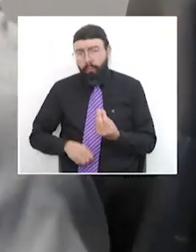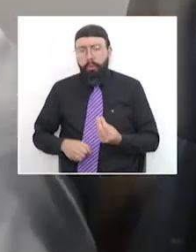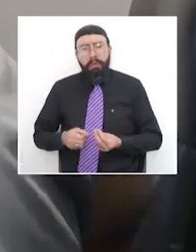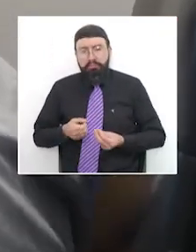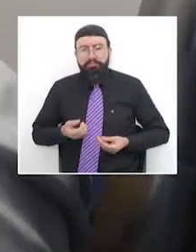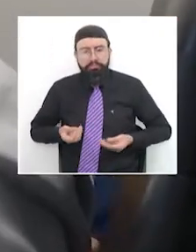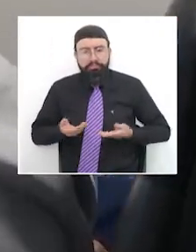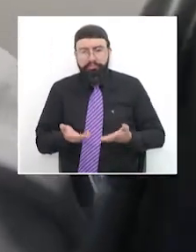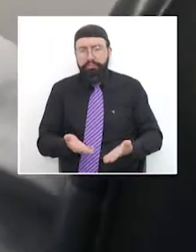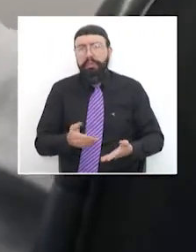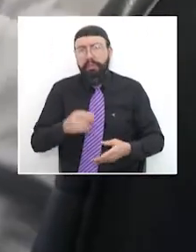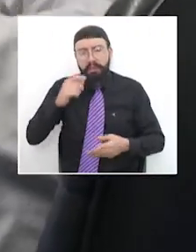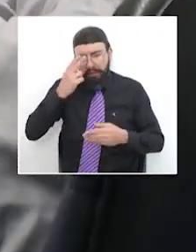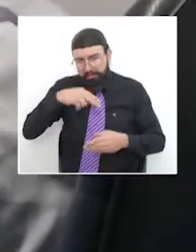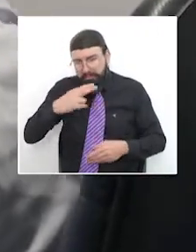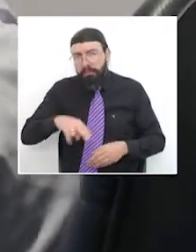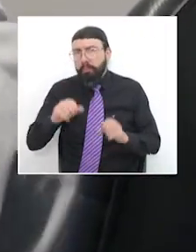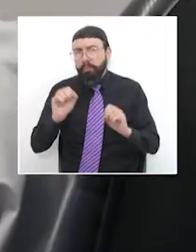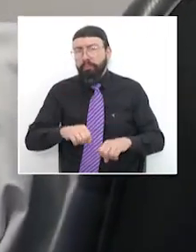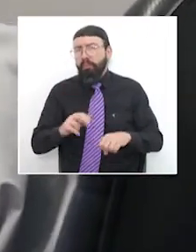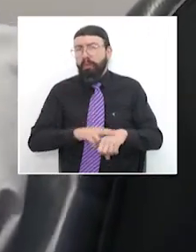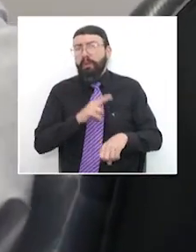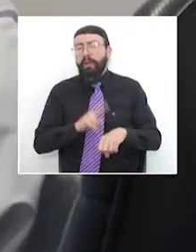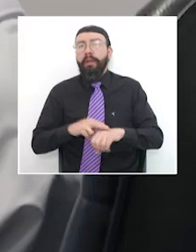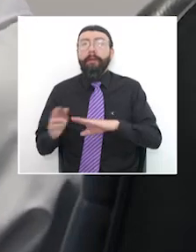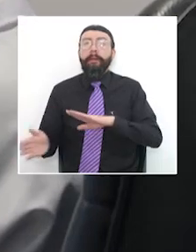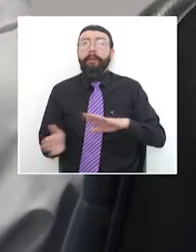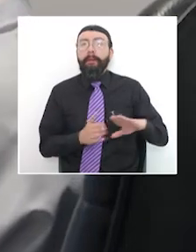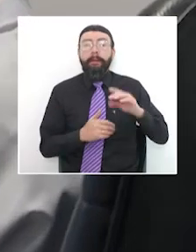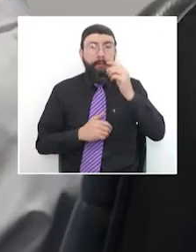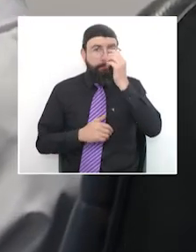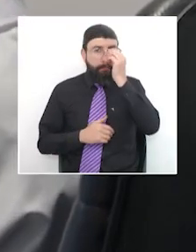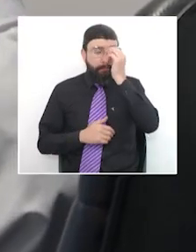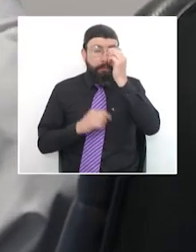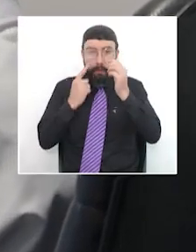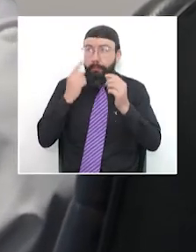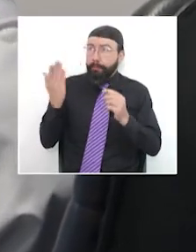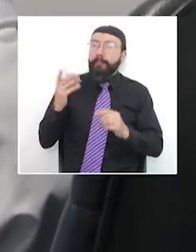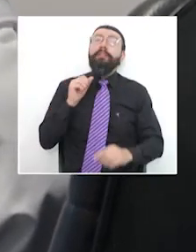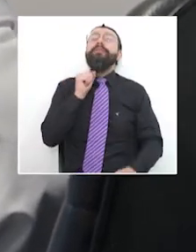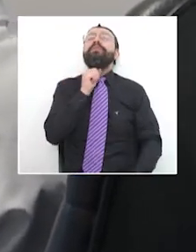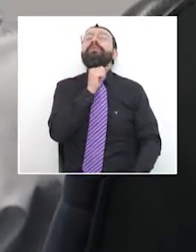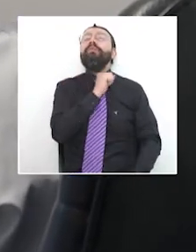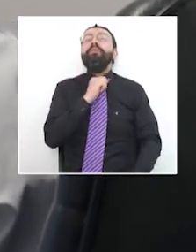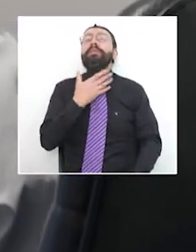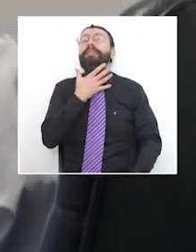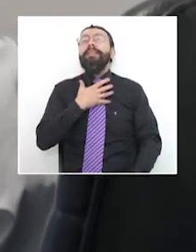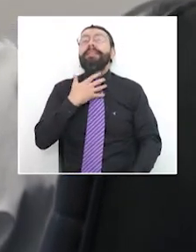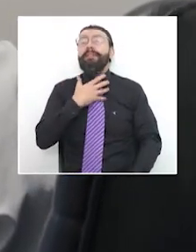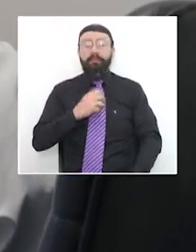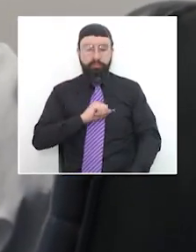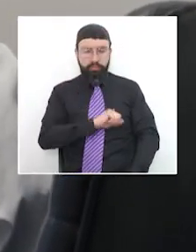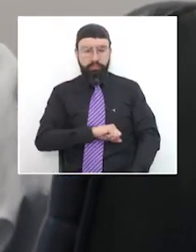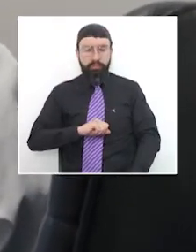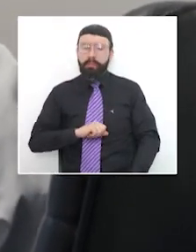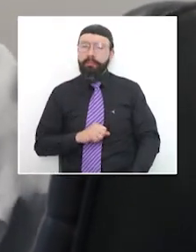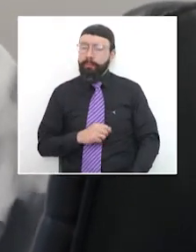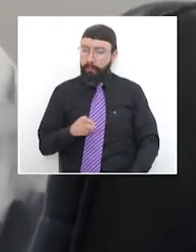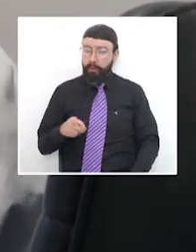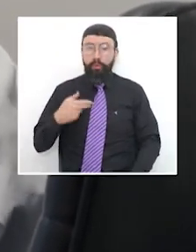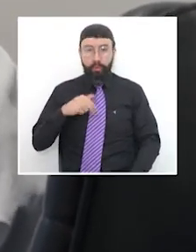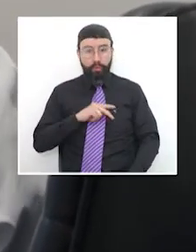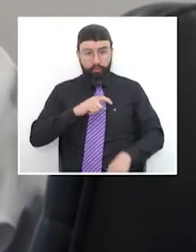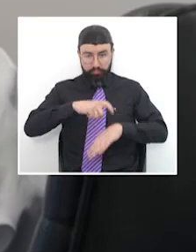engendrar. Bueno, vamos a ir mirando el cuello. Yo quiero que ustedes entiendan, nosotros hacemos una ecografía de cuello